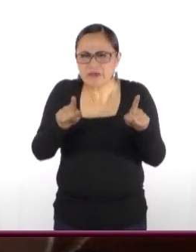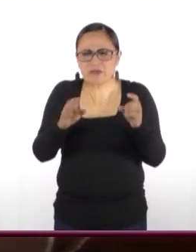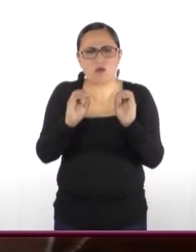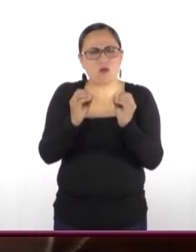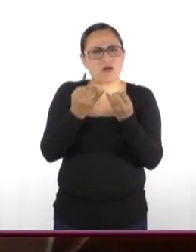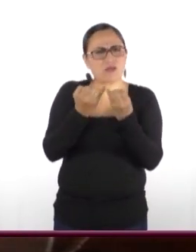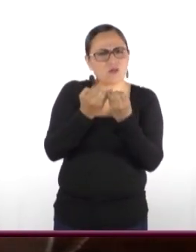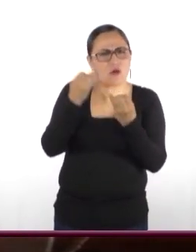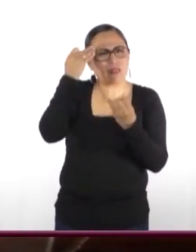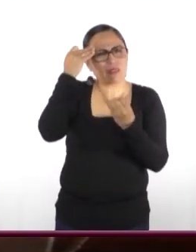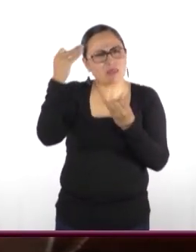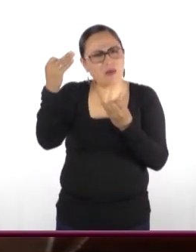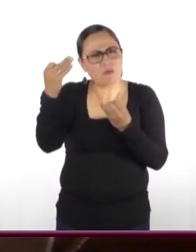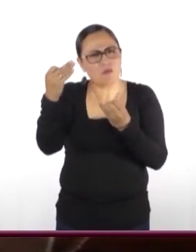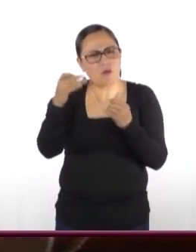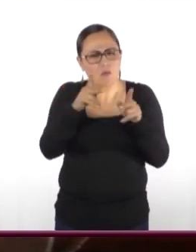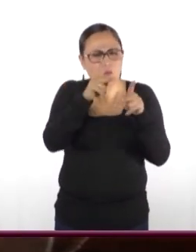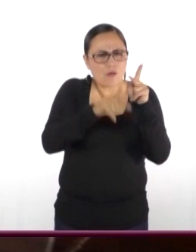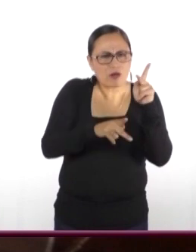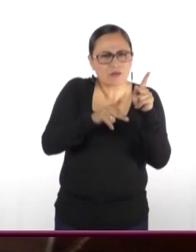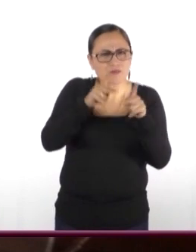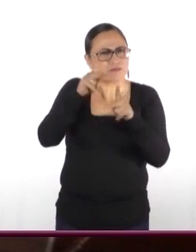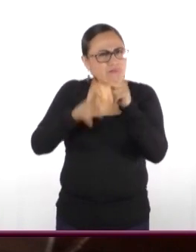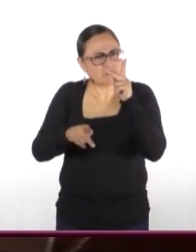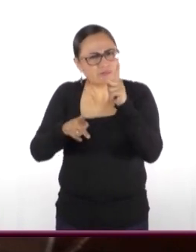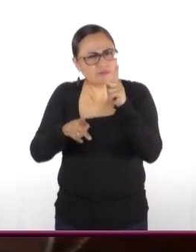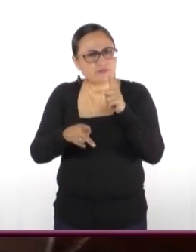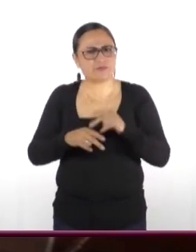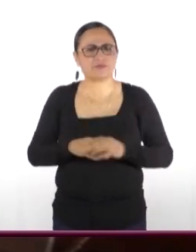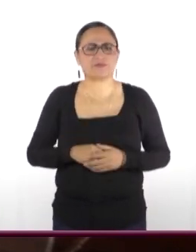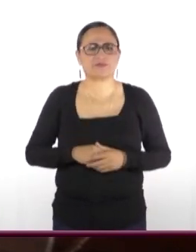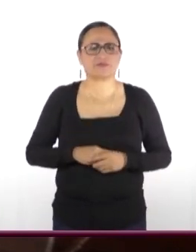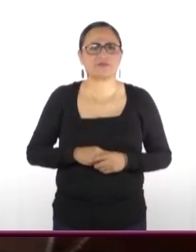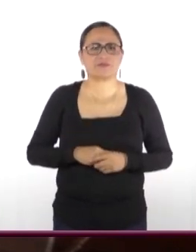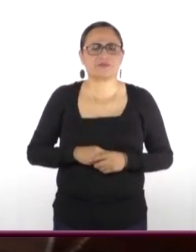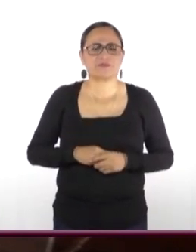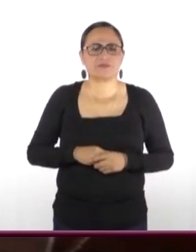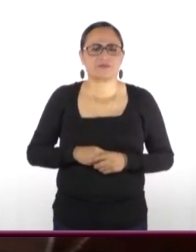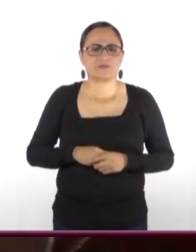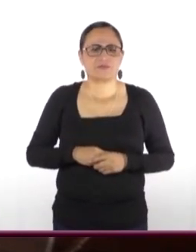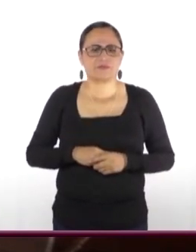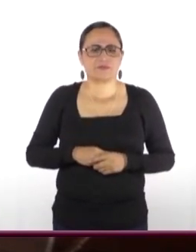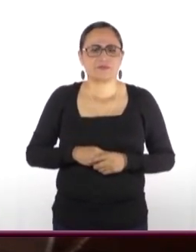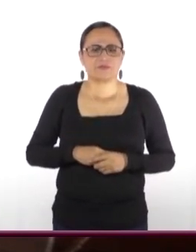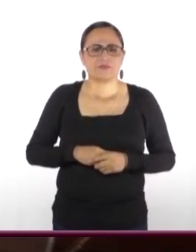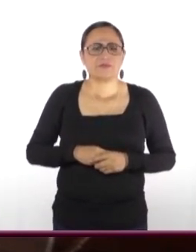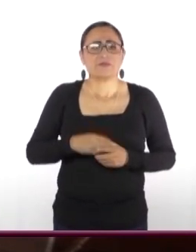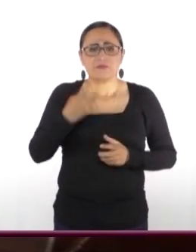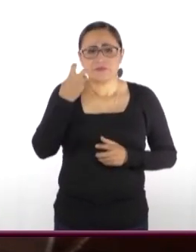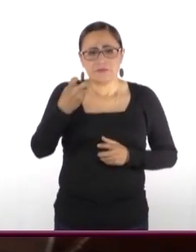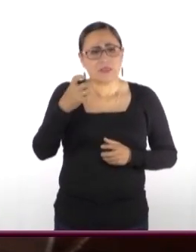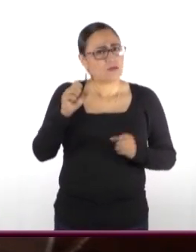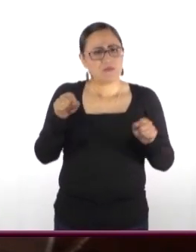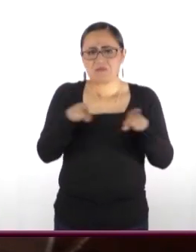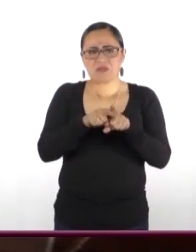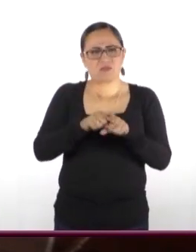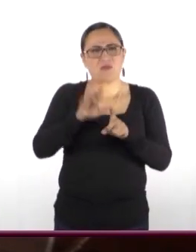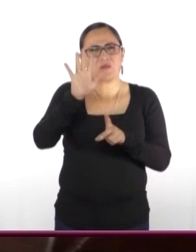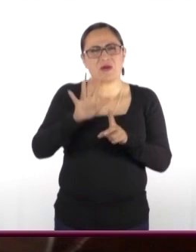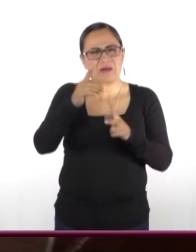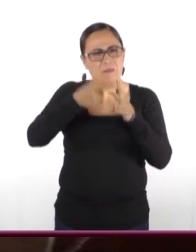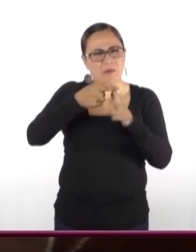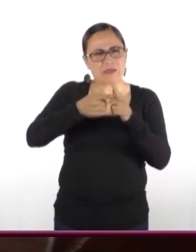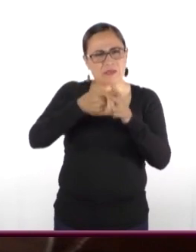otra manera, si el tiempo mismo también es un elemento de, pues,